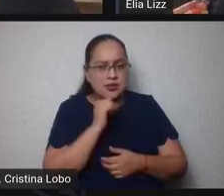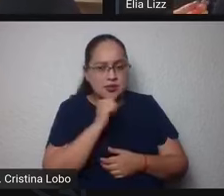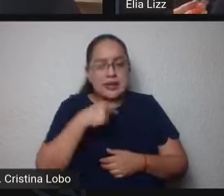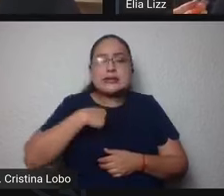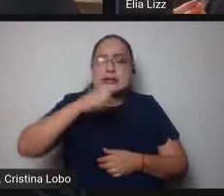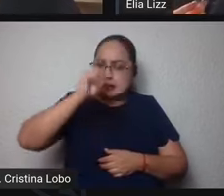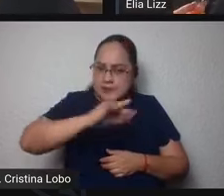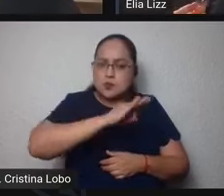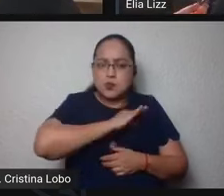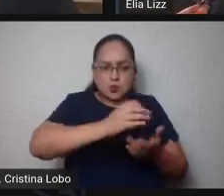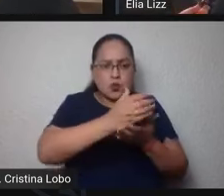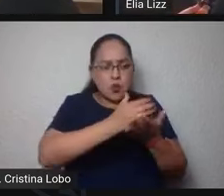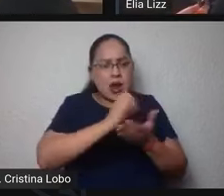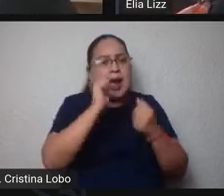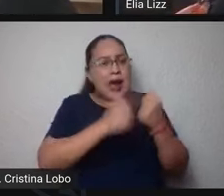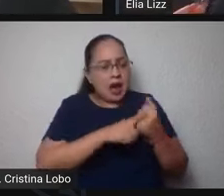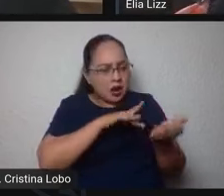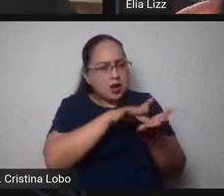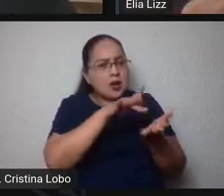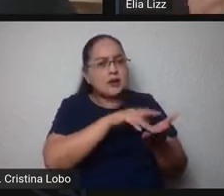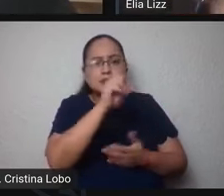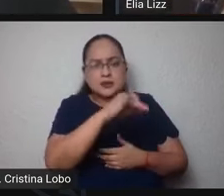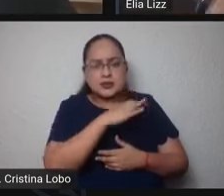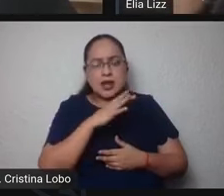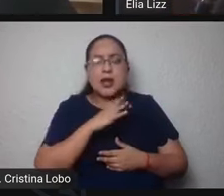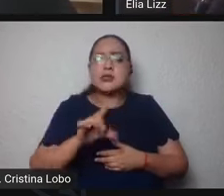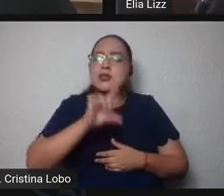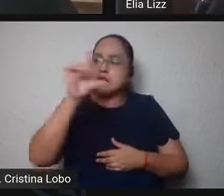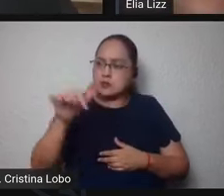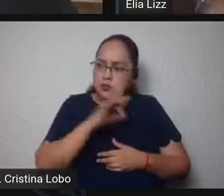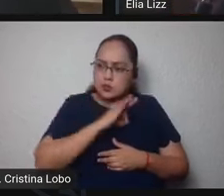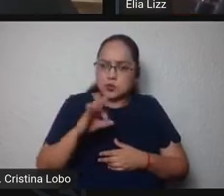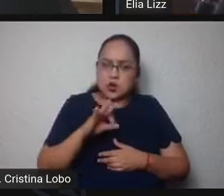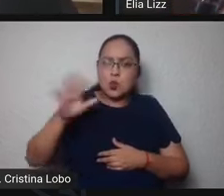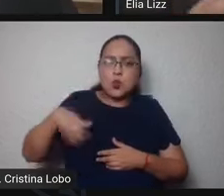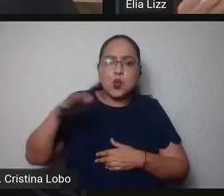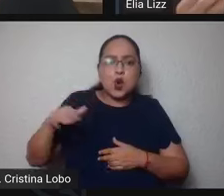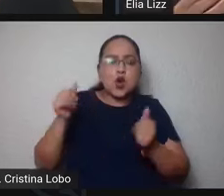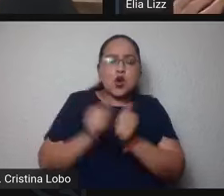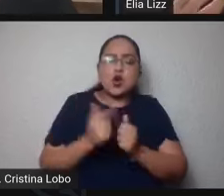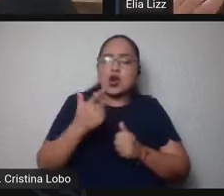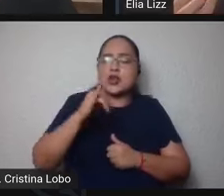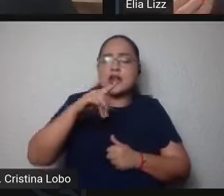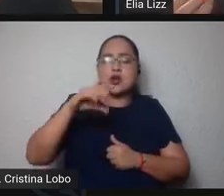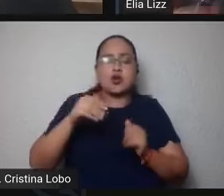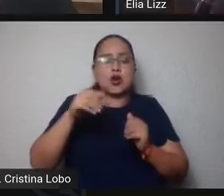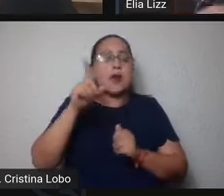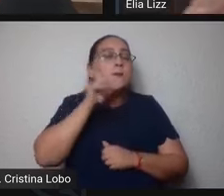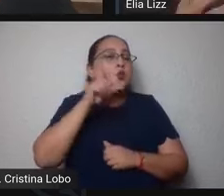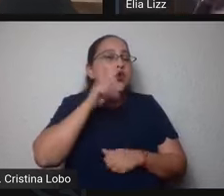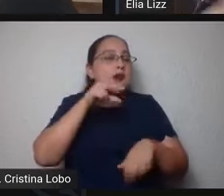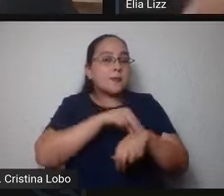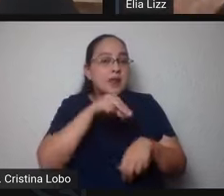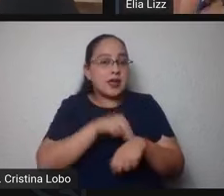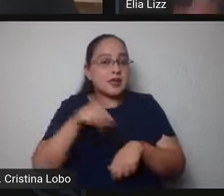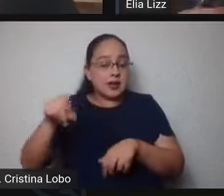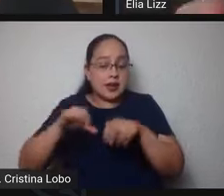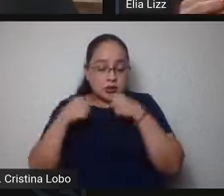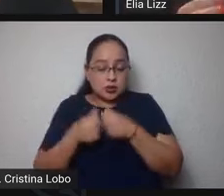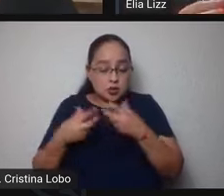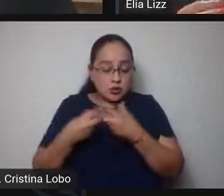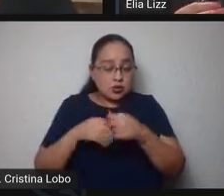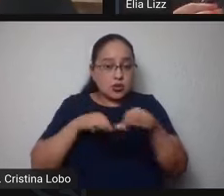Hay tratamiento. Si quieres, después te puedo conseguir con una ginecóloga que trabaja en la asociación y que seguramente